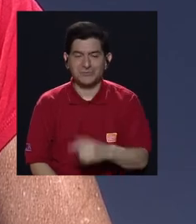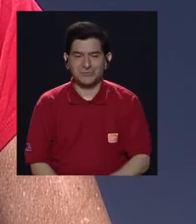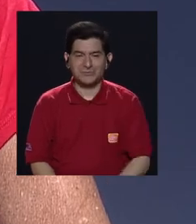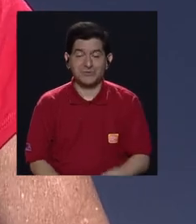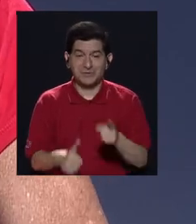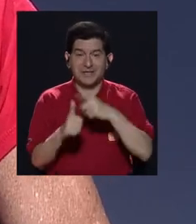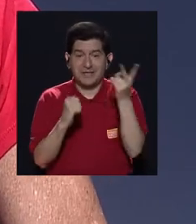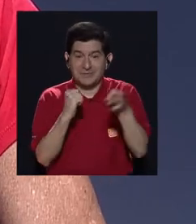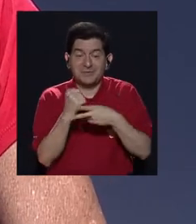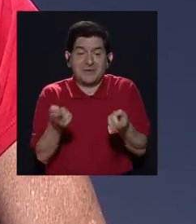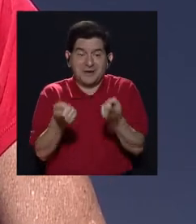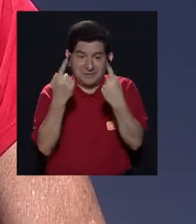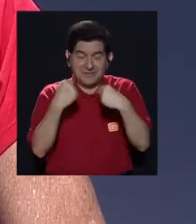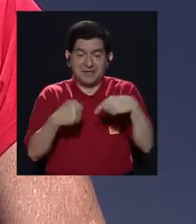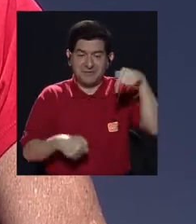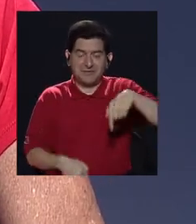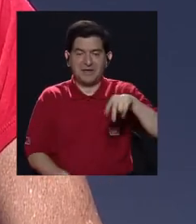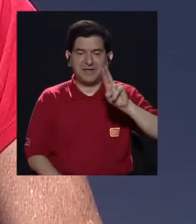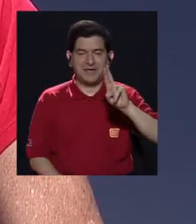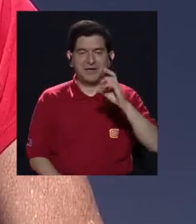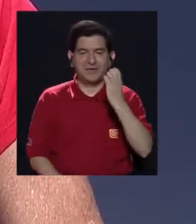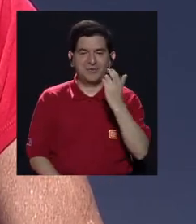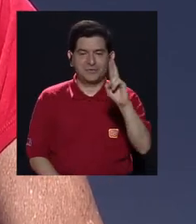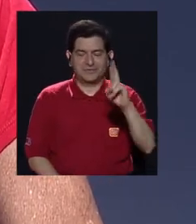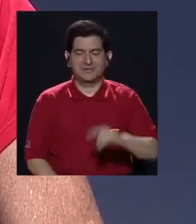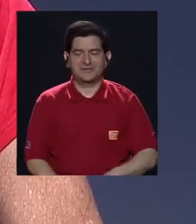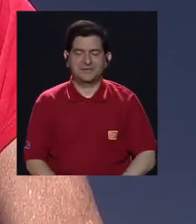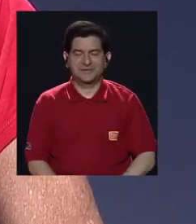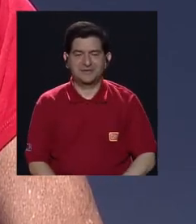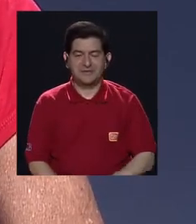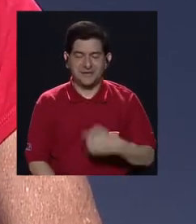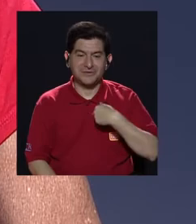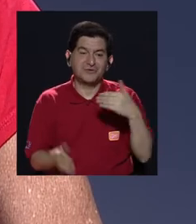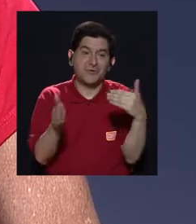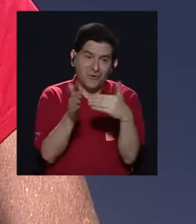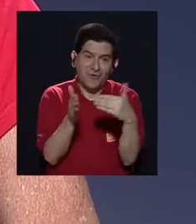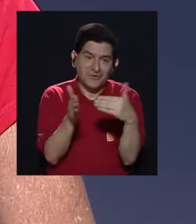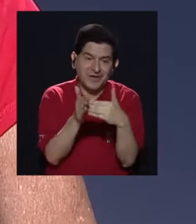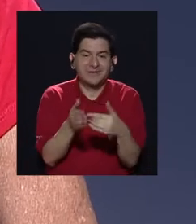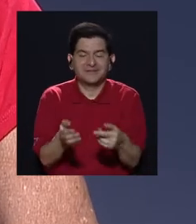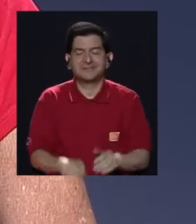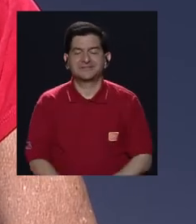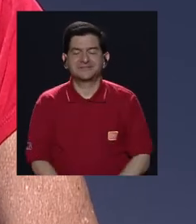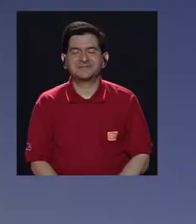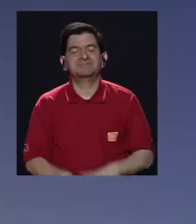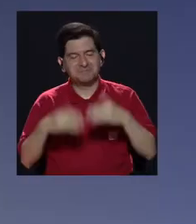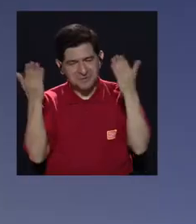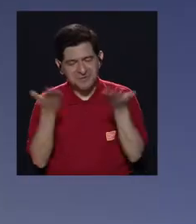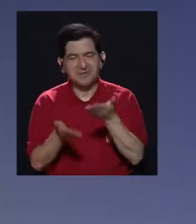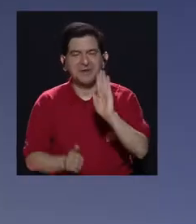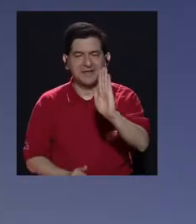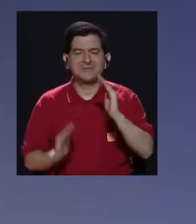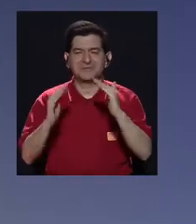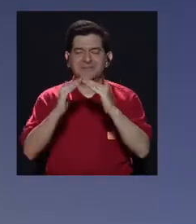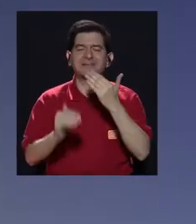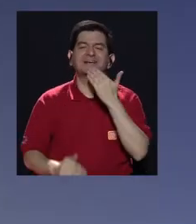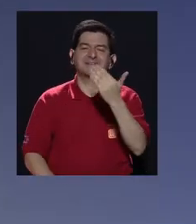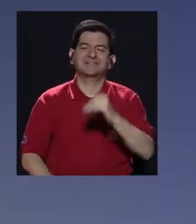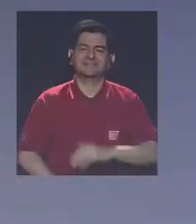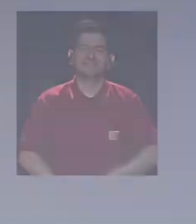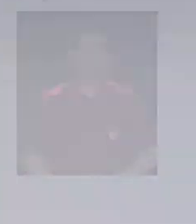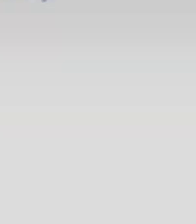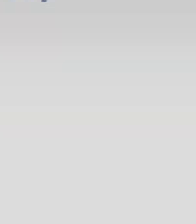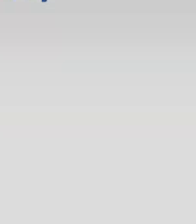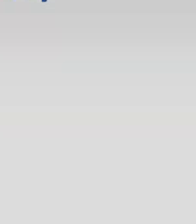porque es la primera vez que vengo aquí en la universidad conseguir indicó está rica de nuevo bienvenidos a su casa